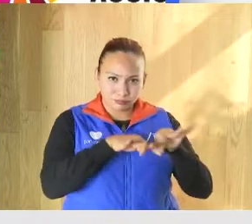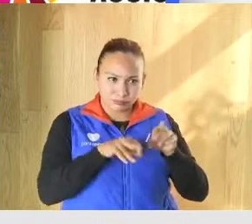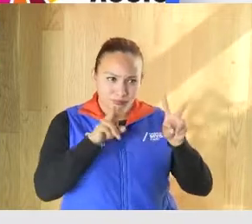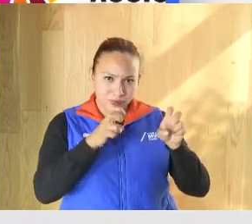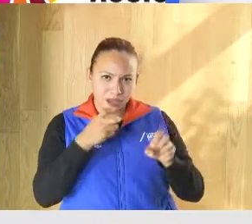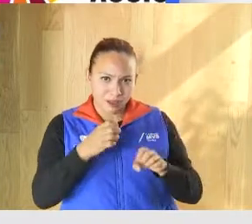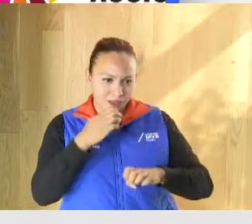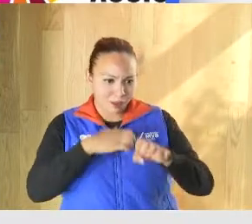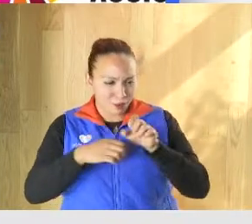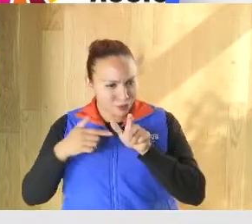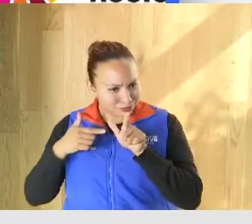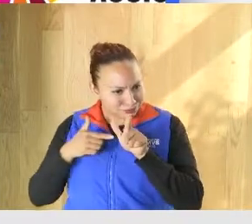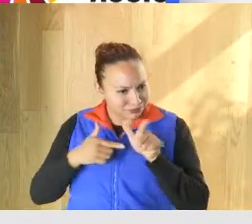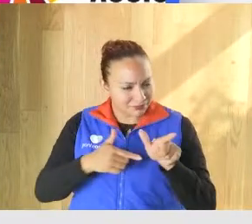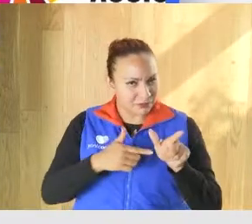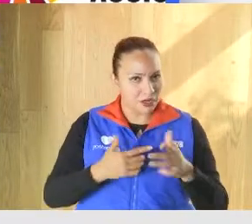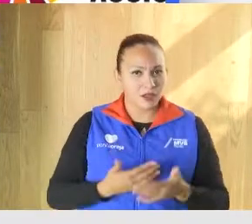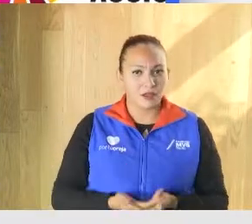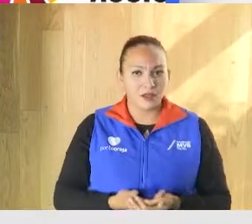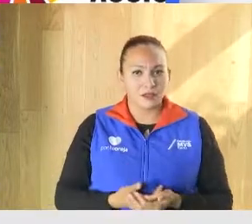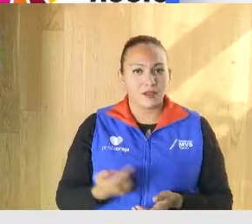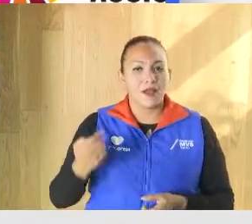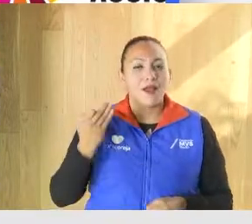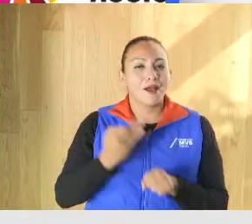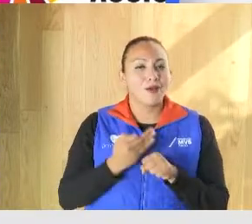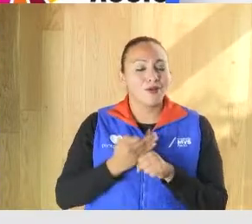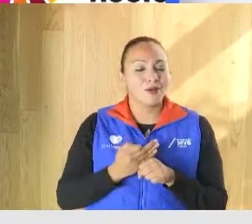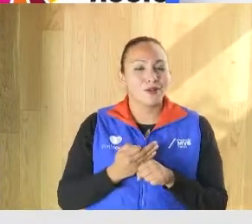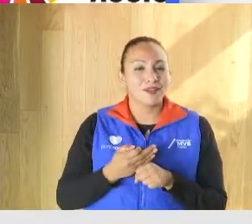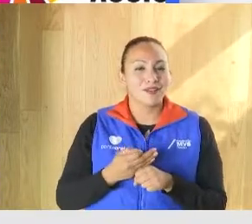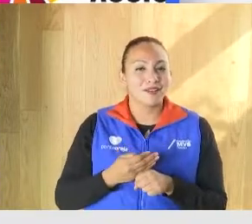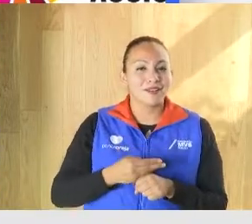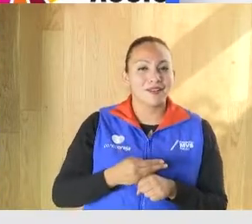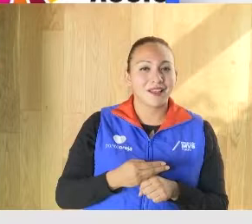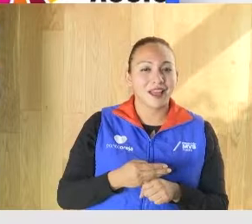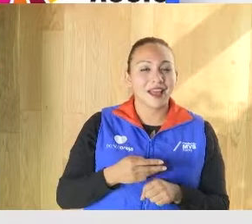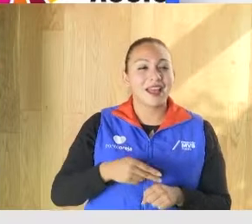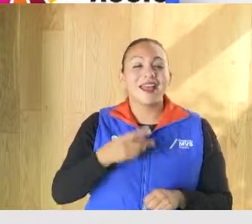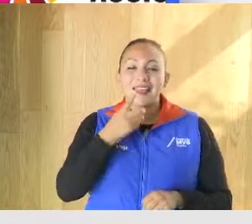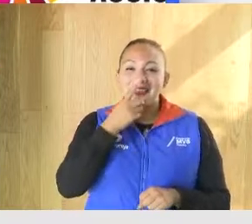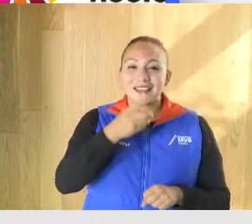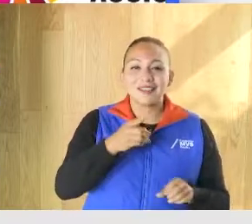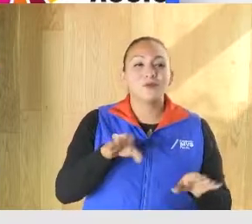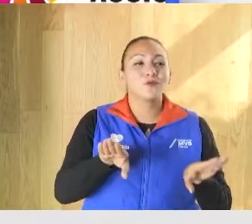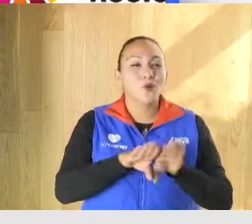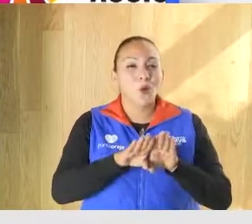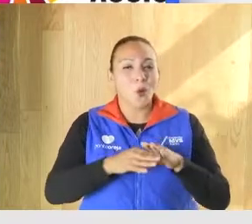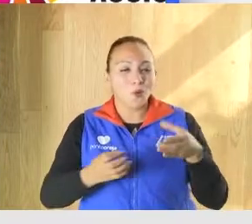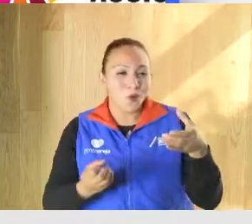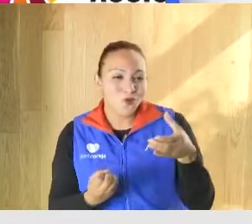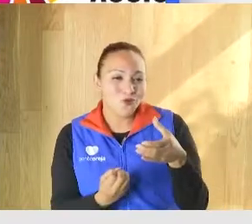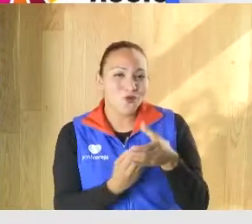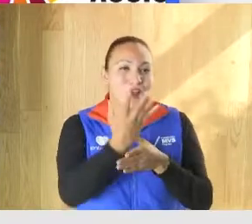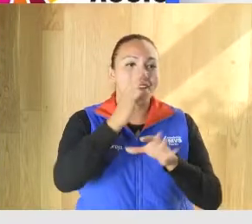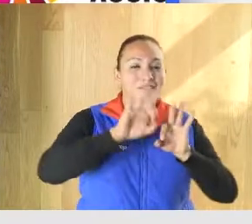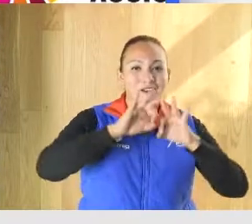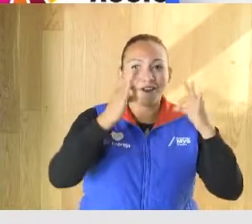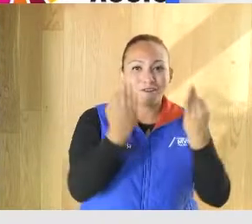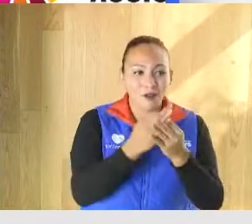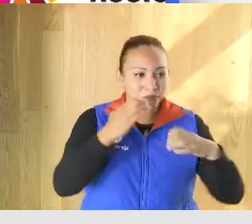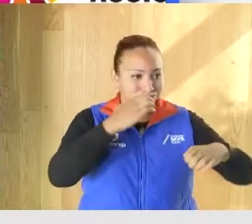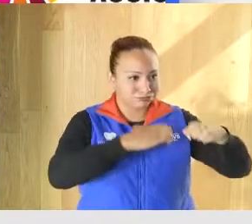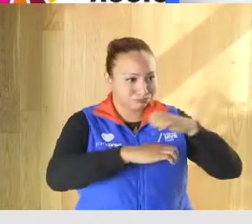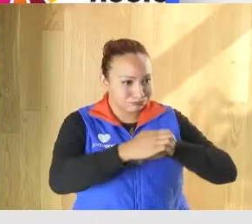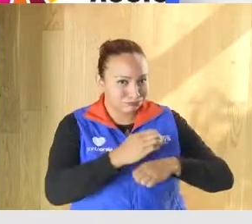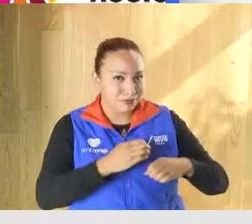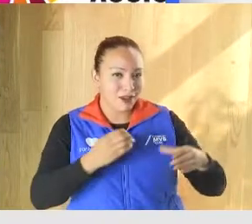momento en el que, bueno, nosotros lo llamamos el reseteo del capitalismo, ¿no? Estos tiempos de transformación. Y